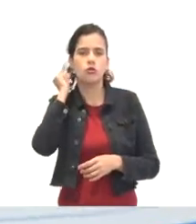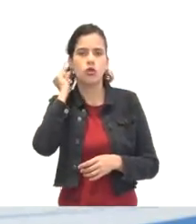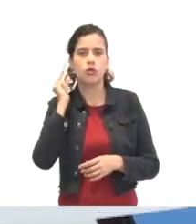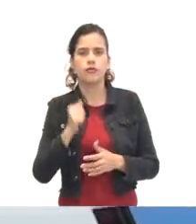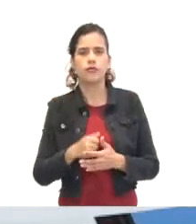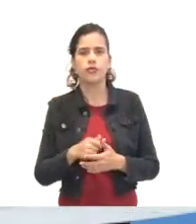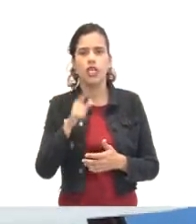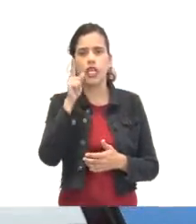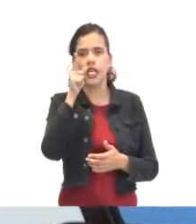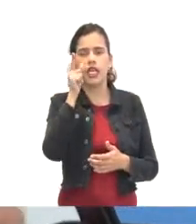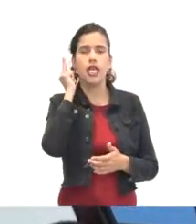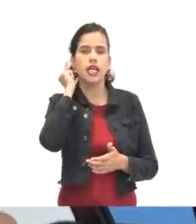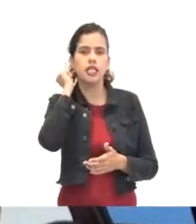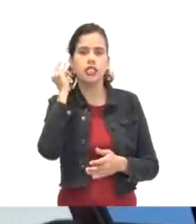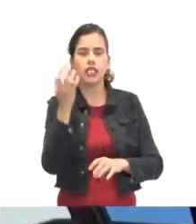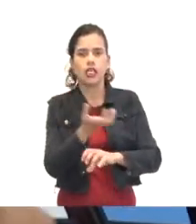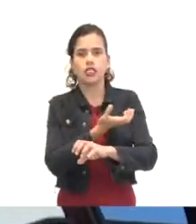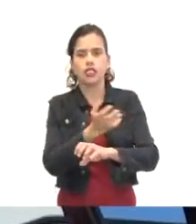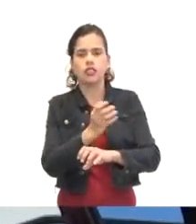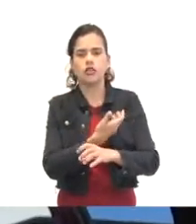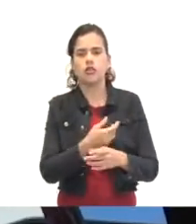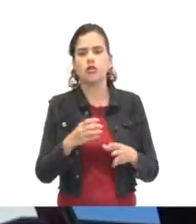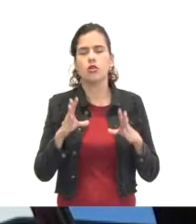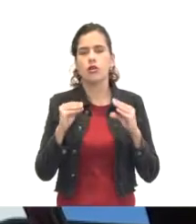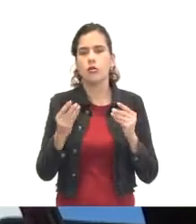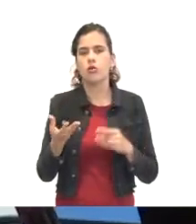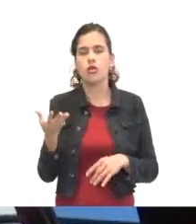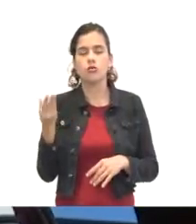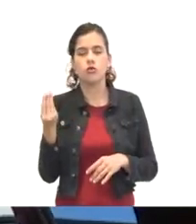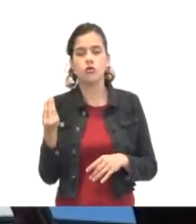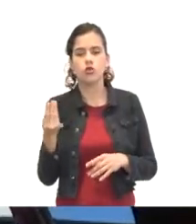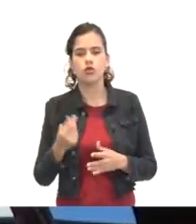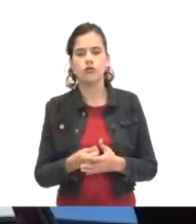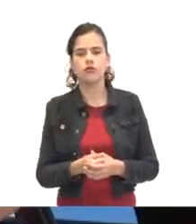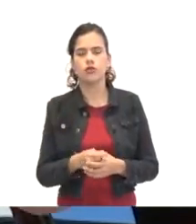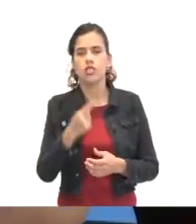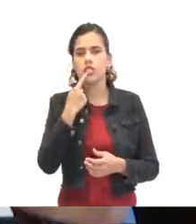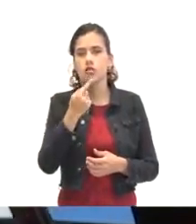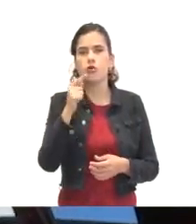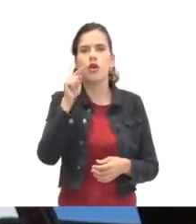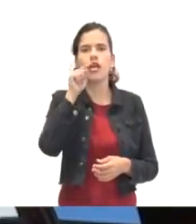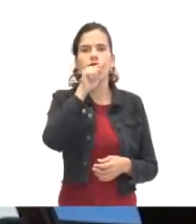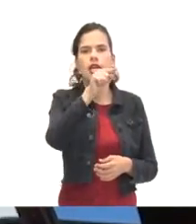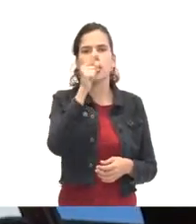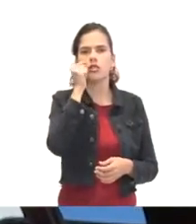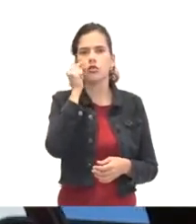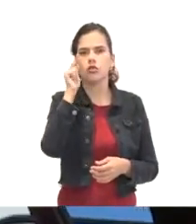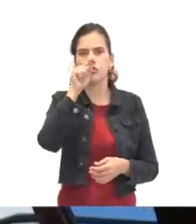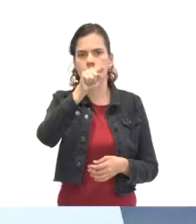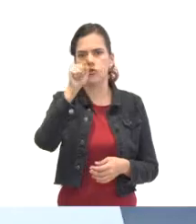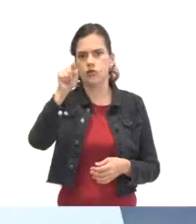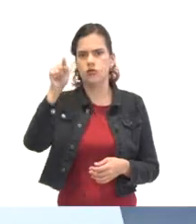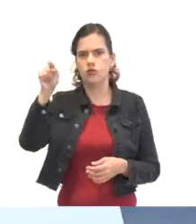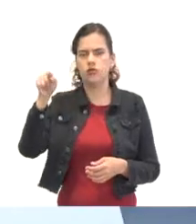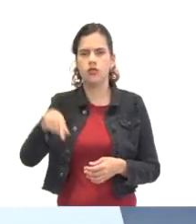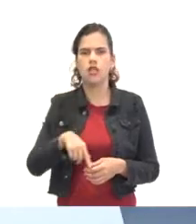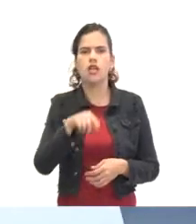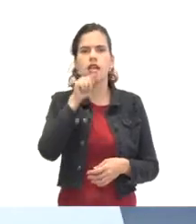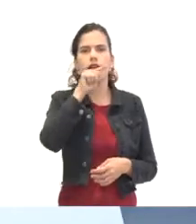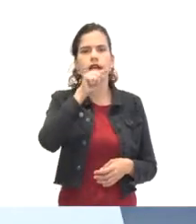está cantando, ella está molestando. Y cuando hablamos de plural, ellos y ellas, es decir, ellos